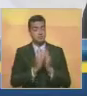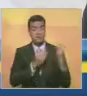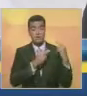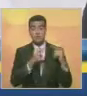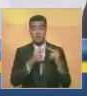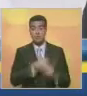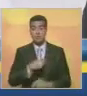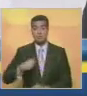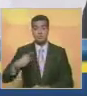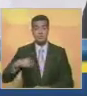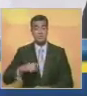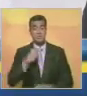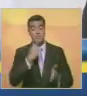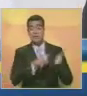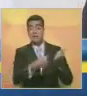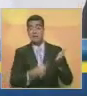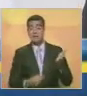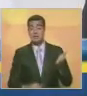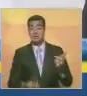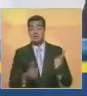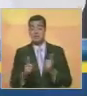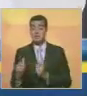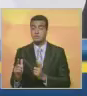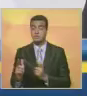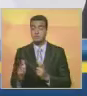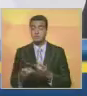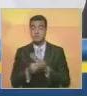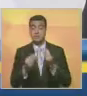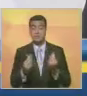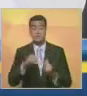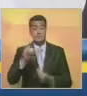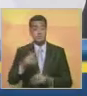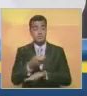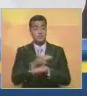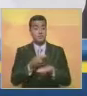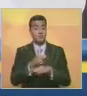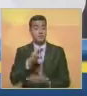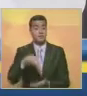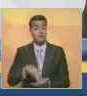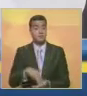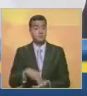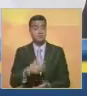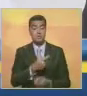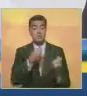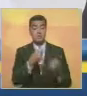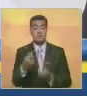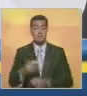contacto con nosotros porque tenemos una lista de solicitudes de recursos que además son del gobierno de Miranda y que no se los ha entregado.